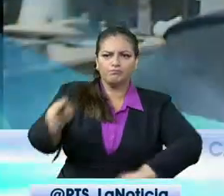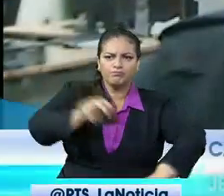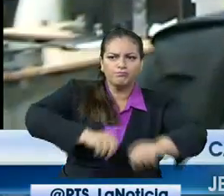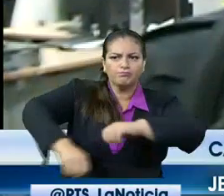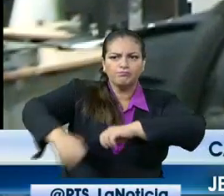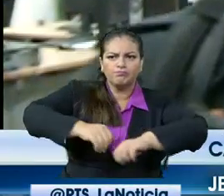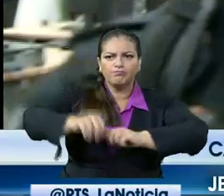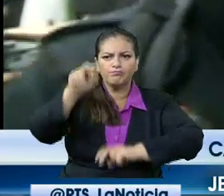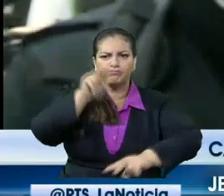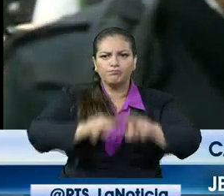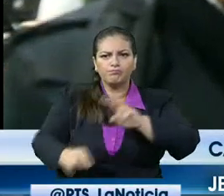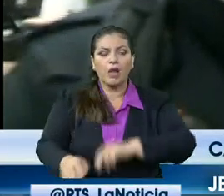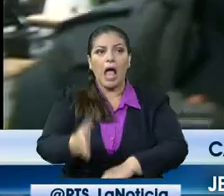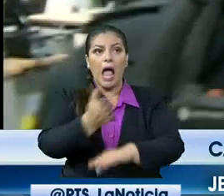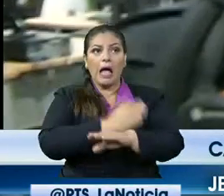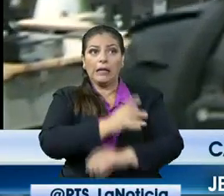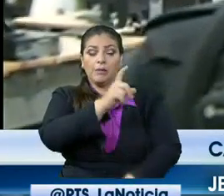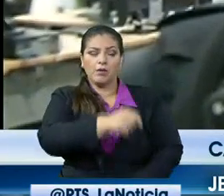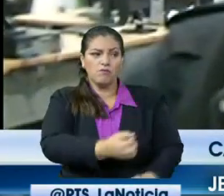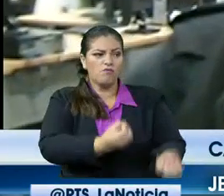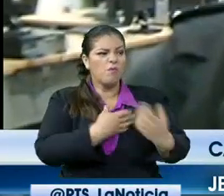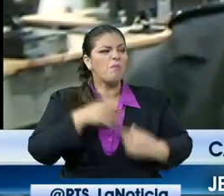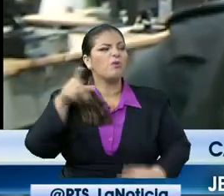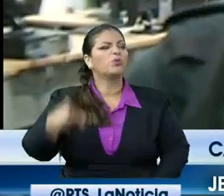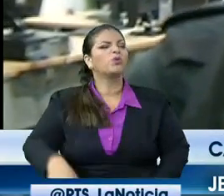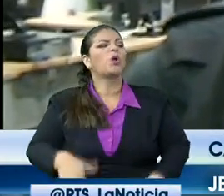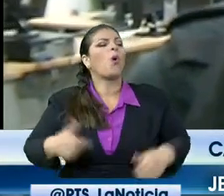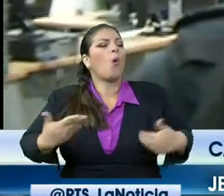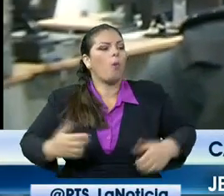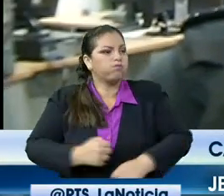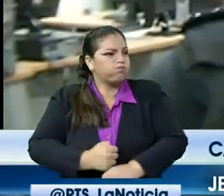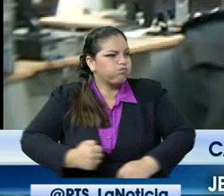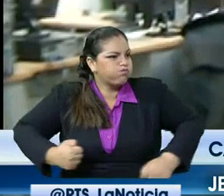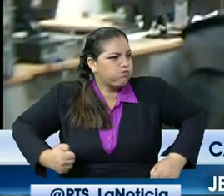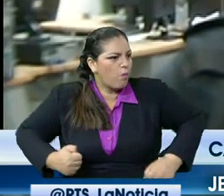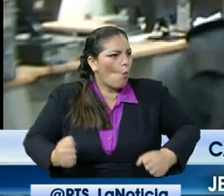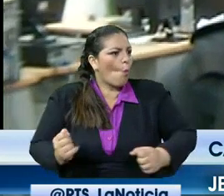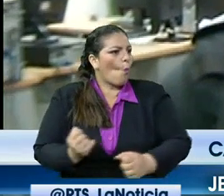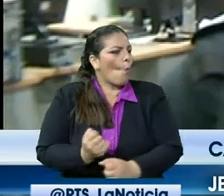nos dieron las características y asimismo, al